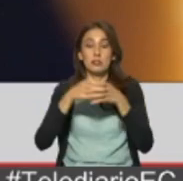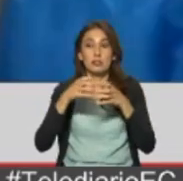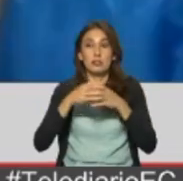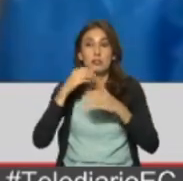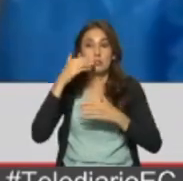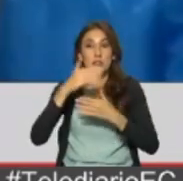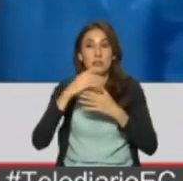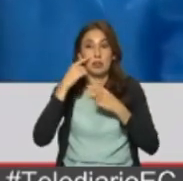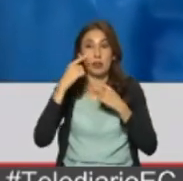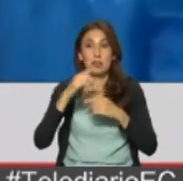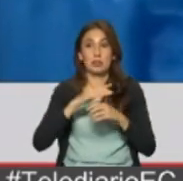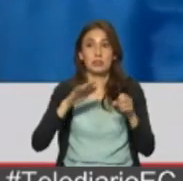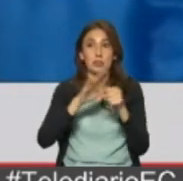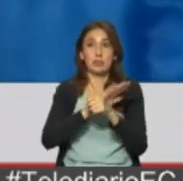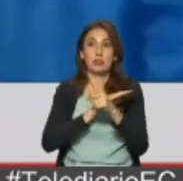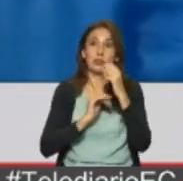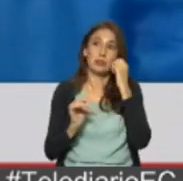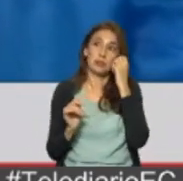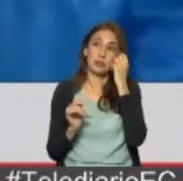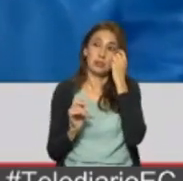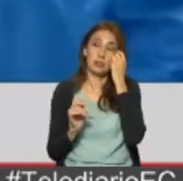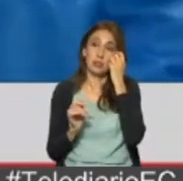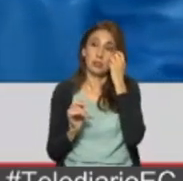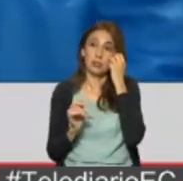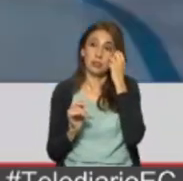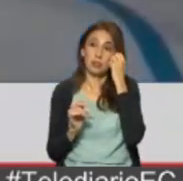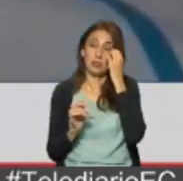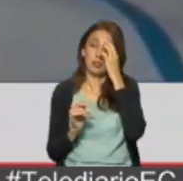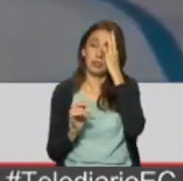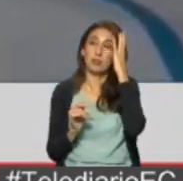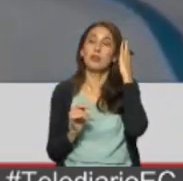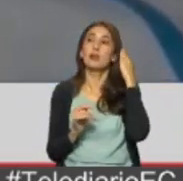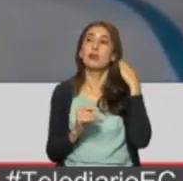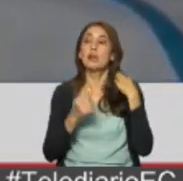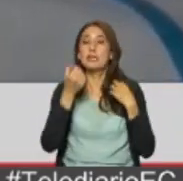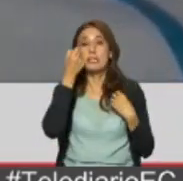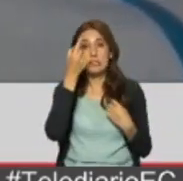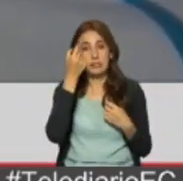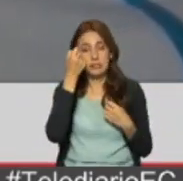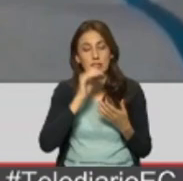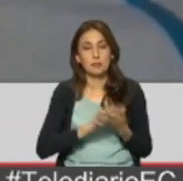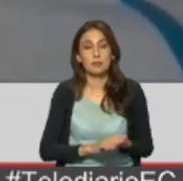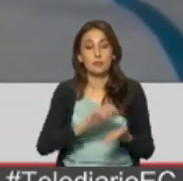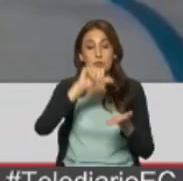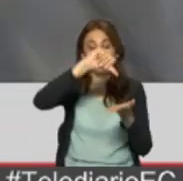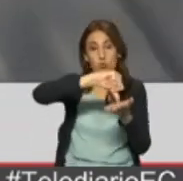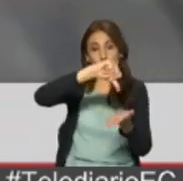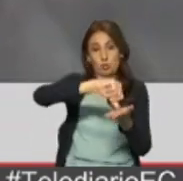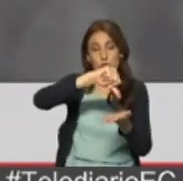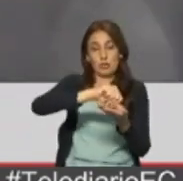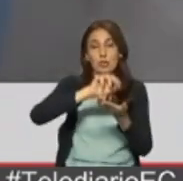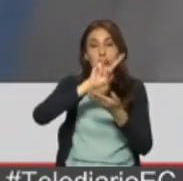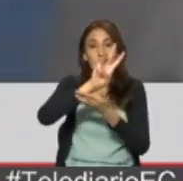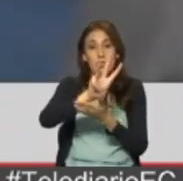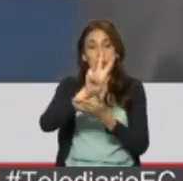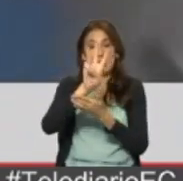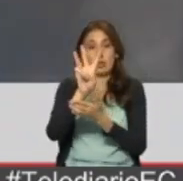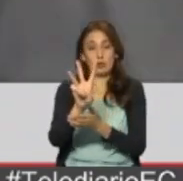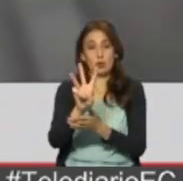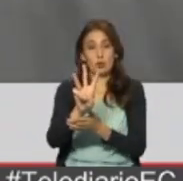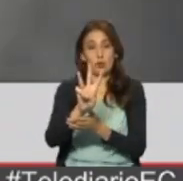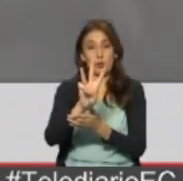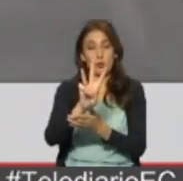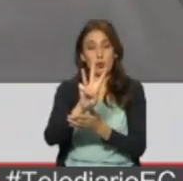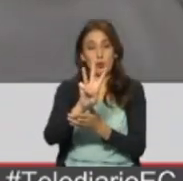esta situación completa. Embajador Larrea, entendemos que en Wuhan, que es una ciudad de la provincia de Hubei, ubicada